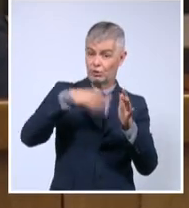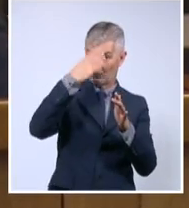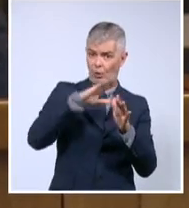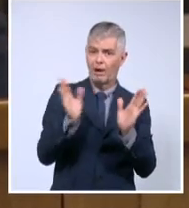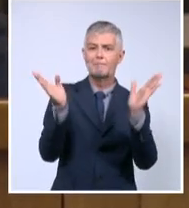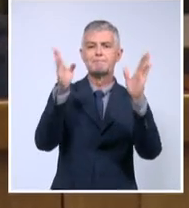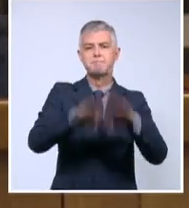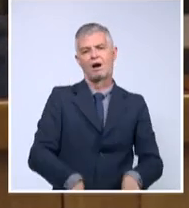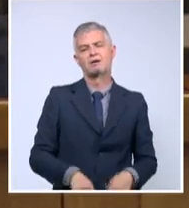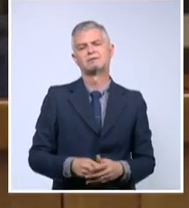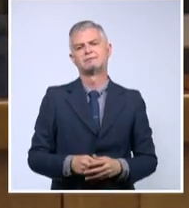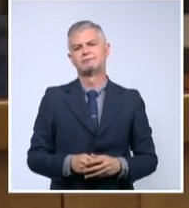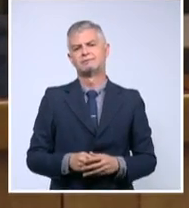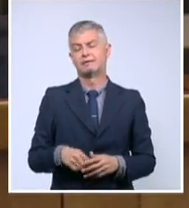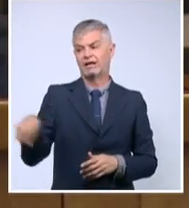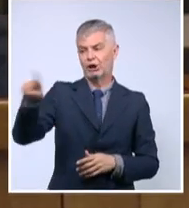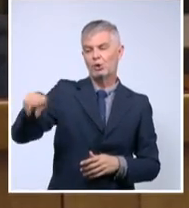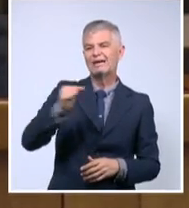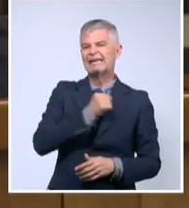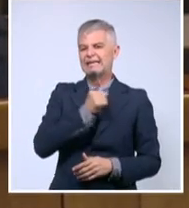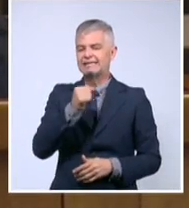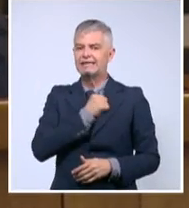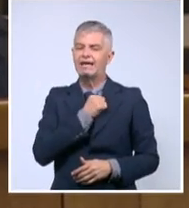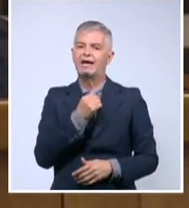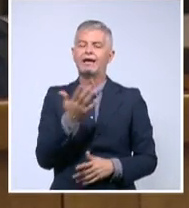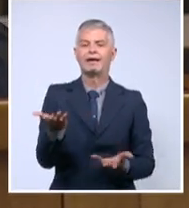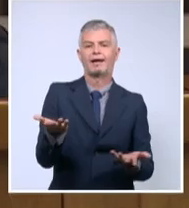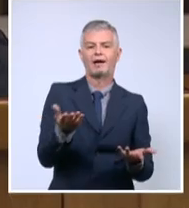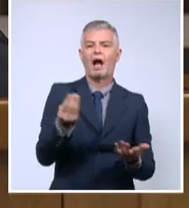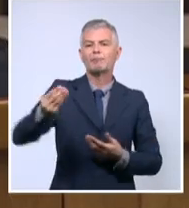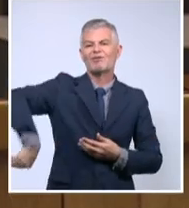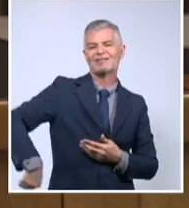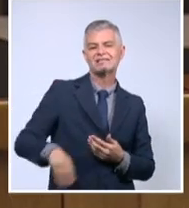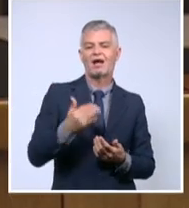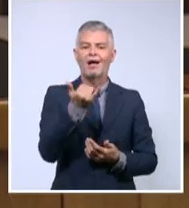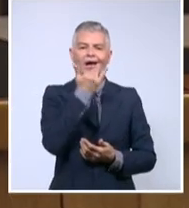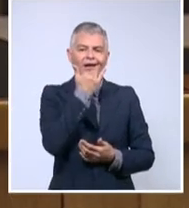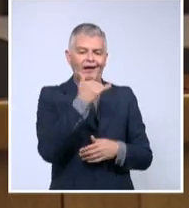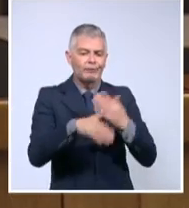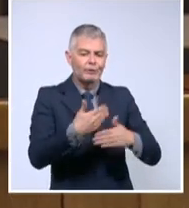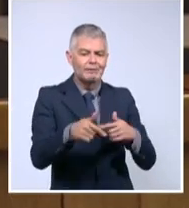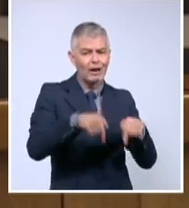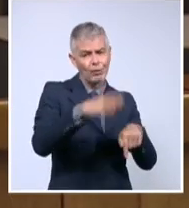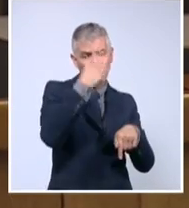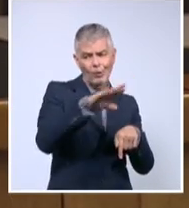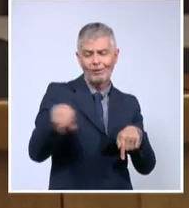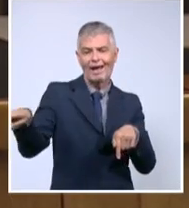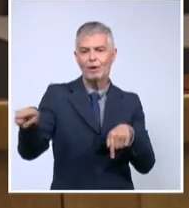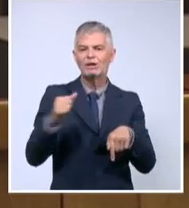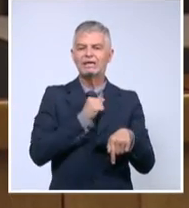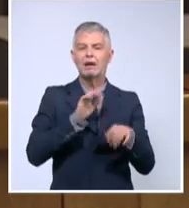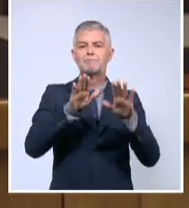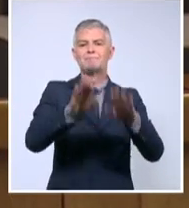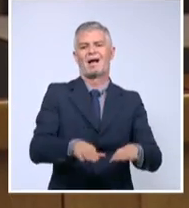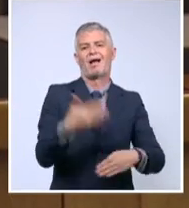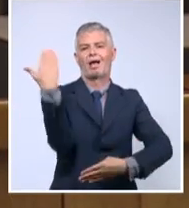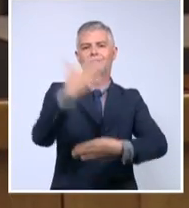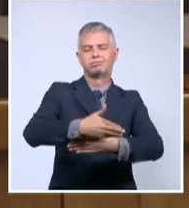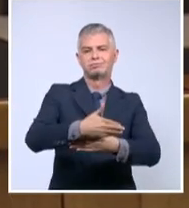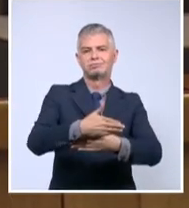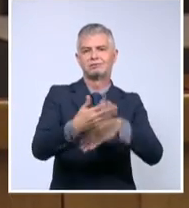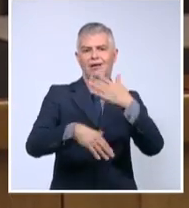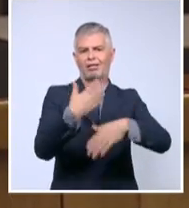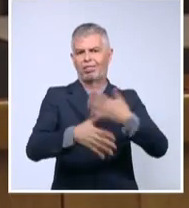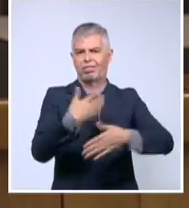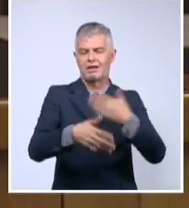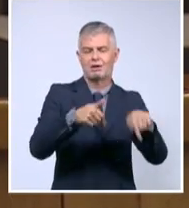abajo, tratando de sacar partido a nuestras escaseces y de paralizar las transformaciones en curso. La industria